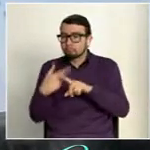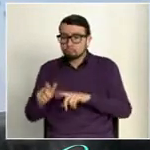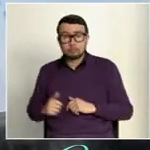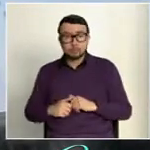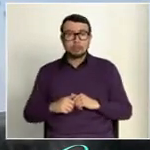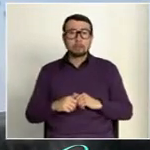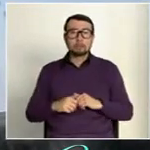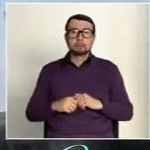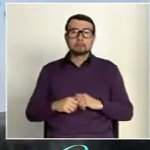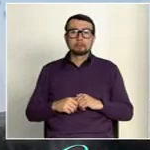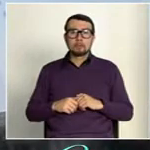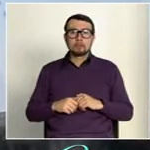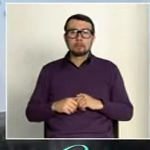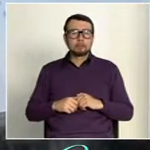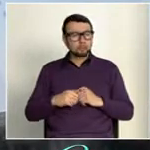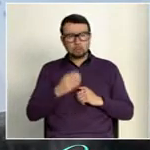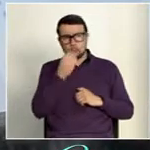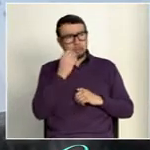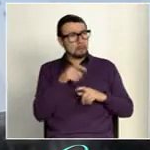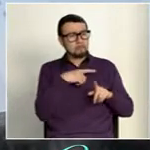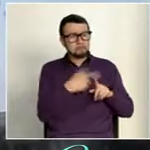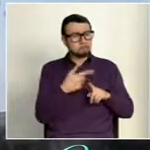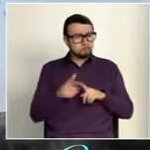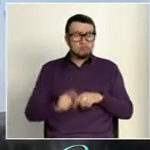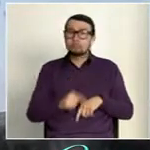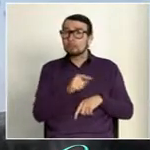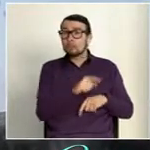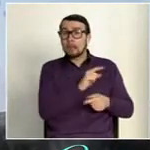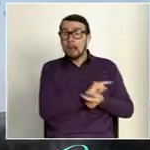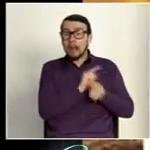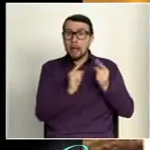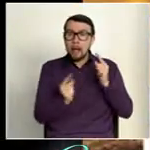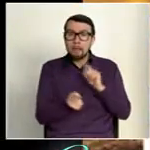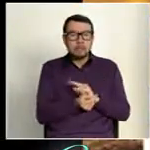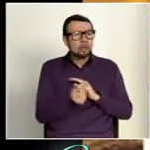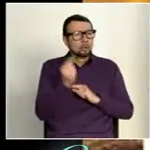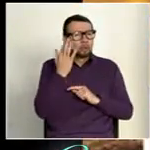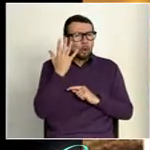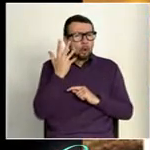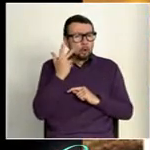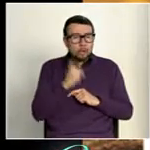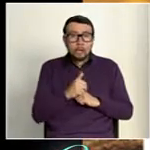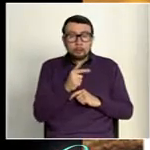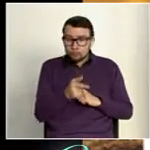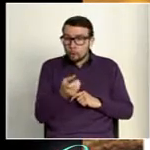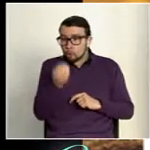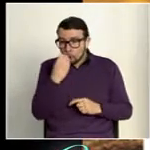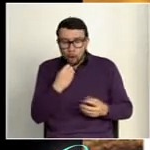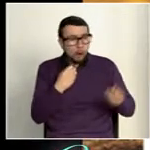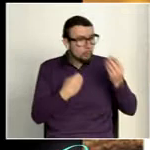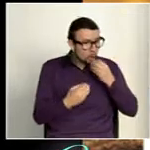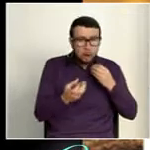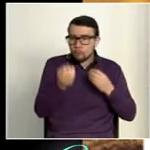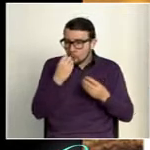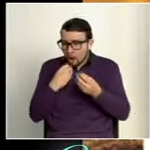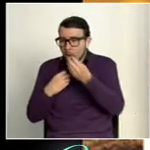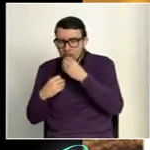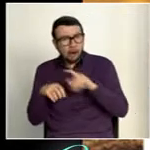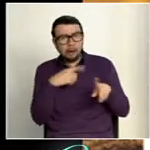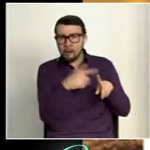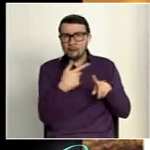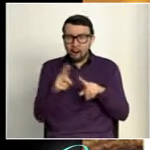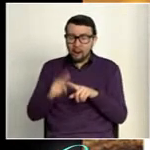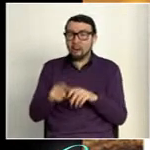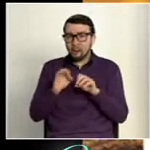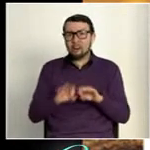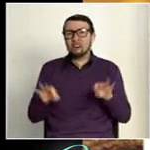alimento bastante extenso y cambiar nutrientes todos los días es algo que es muy, muy importante, doctor.